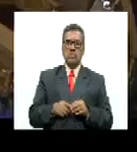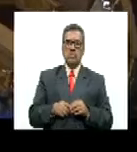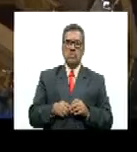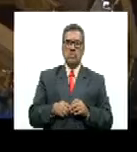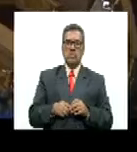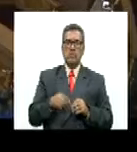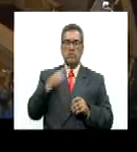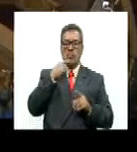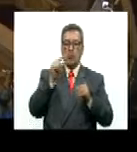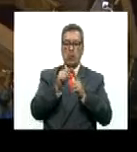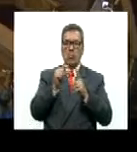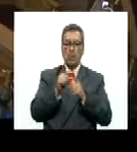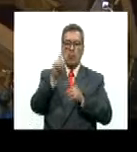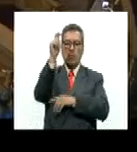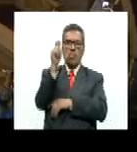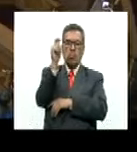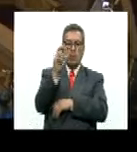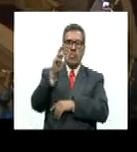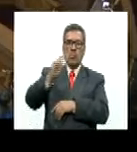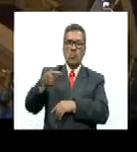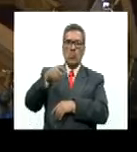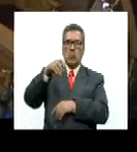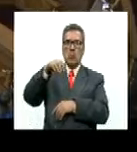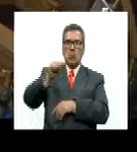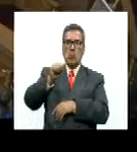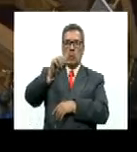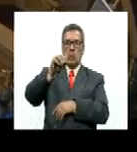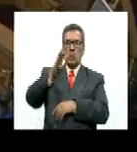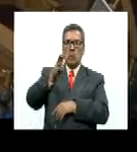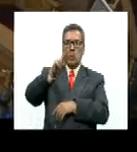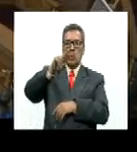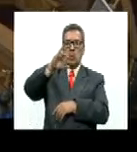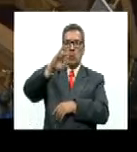Voy a dejar en el derecho de palabra a la diputada Gabriela Peña.